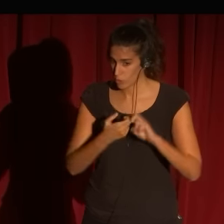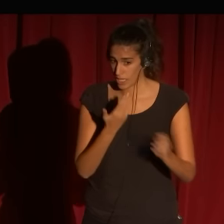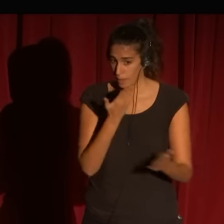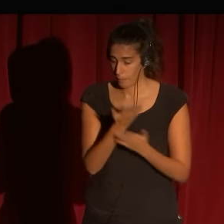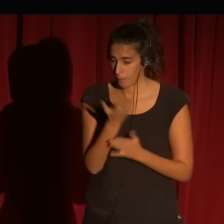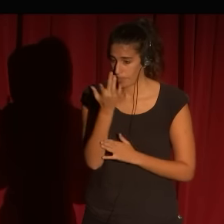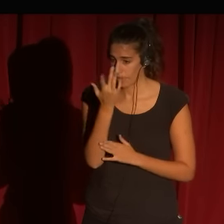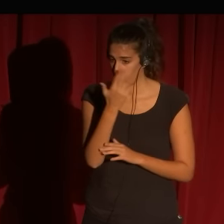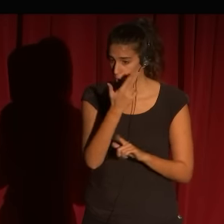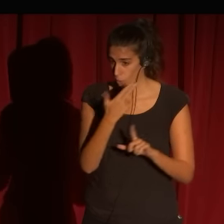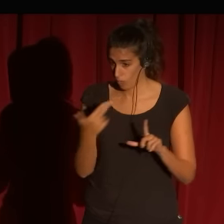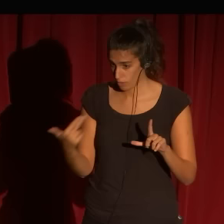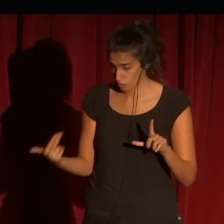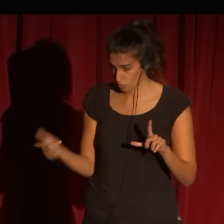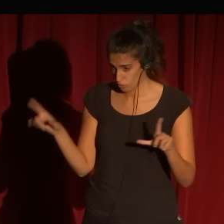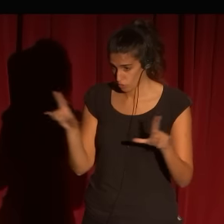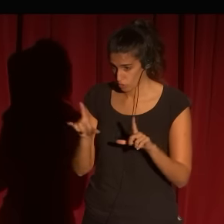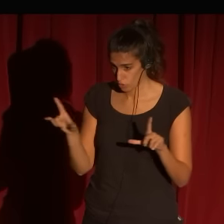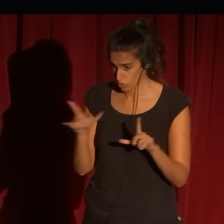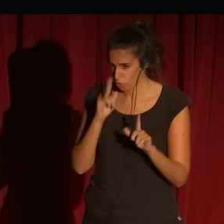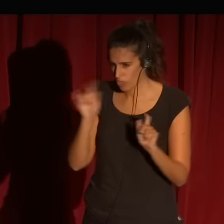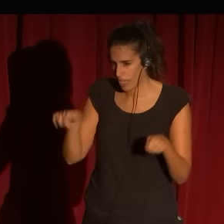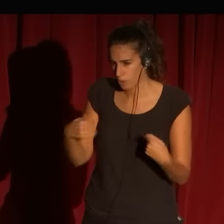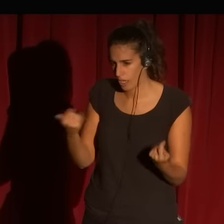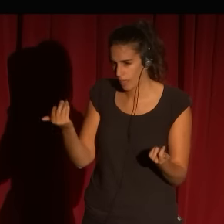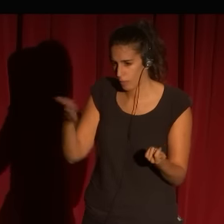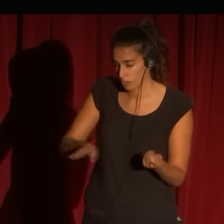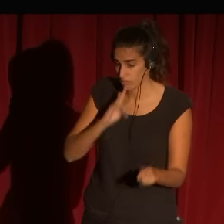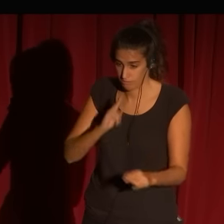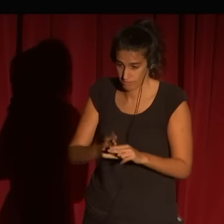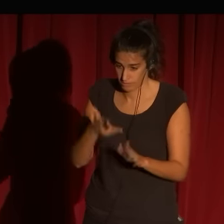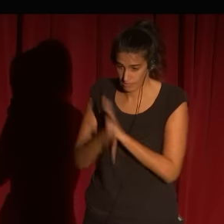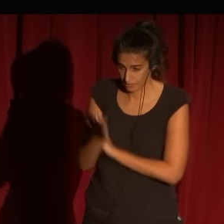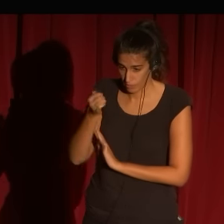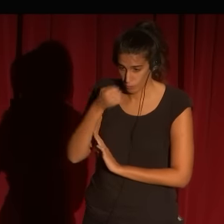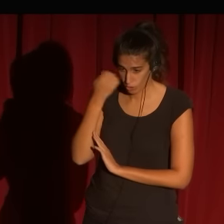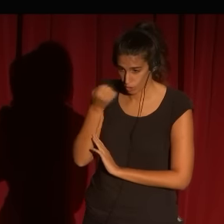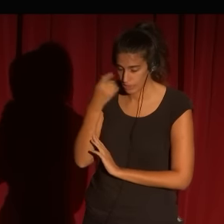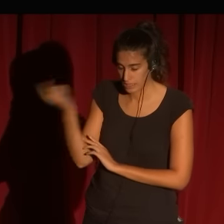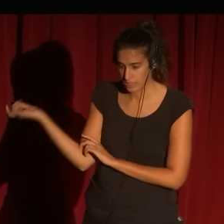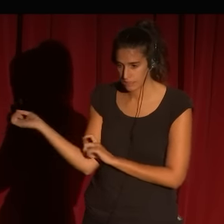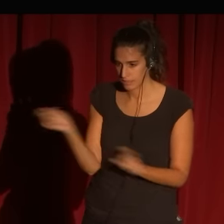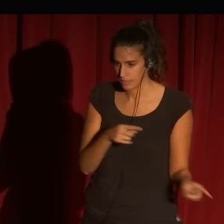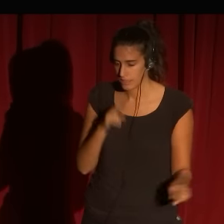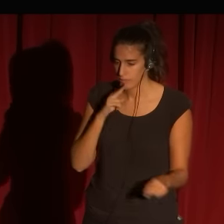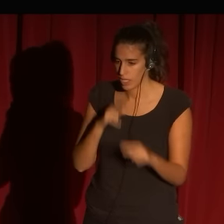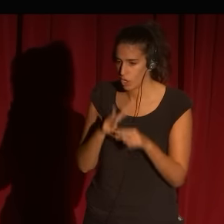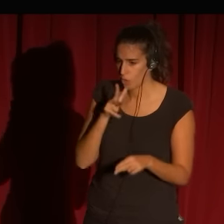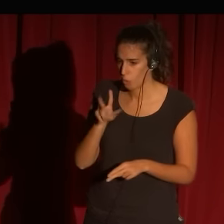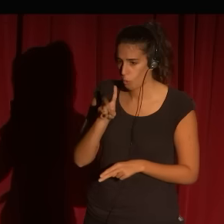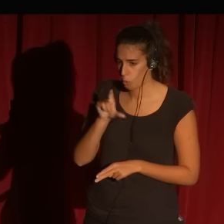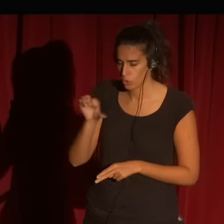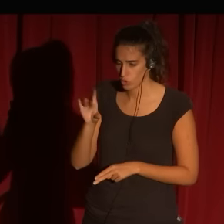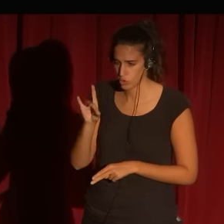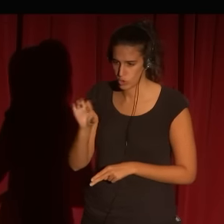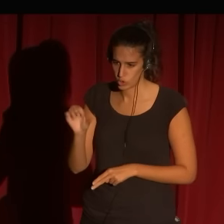cuadros de de naturalezas muertas lo que llamamos ahora bodegones y recibe bodegones de un pintor que se llama hul que es un pintor que pinta